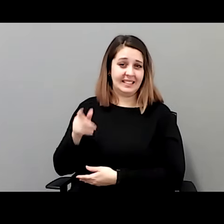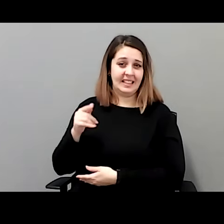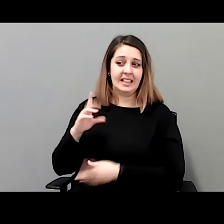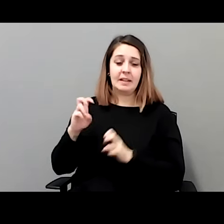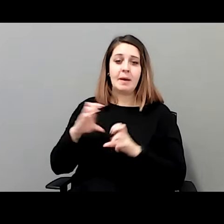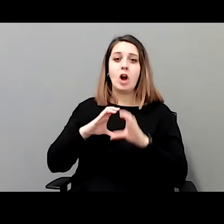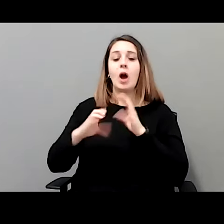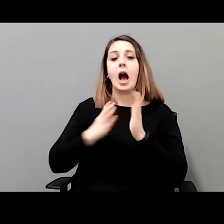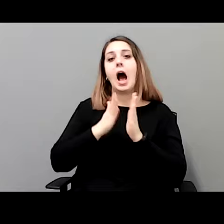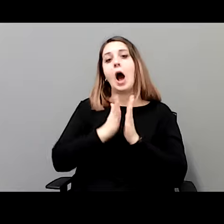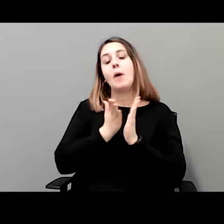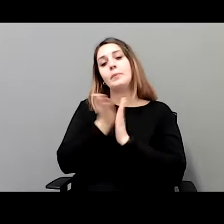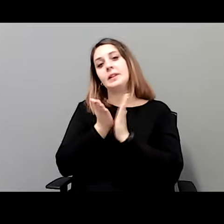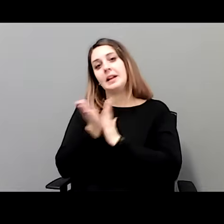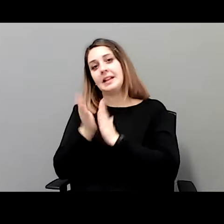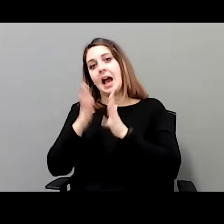comunicación aumentativa y alternativa.